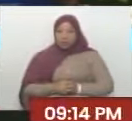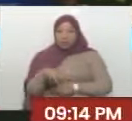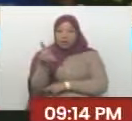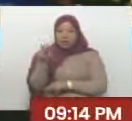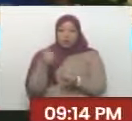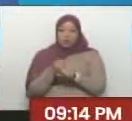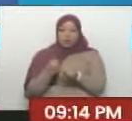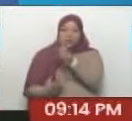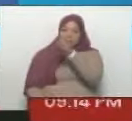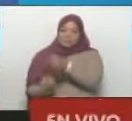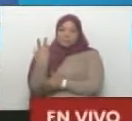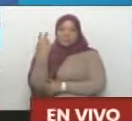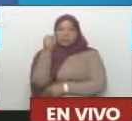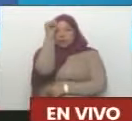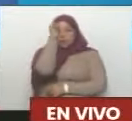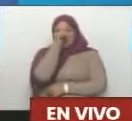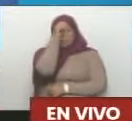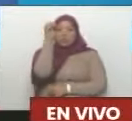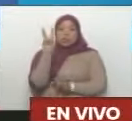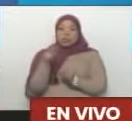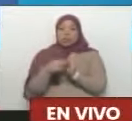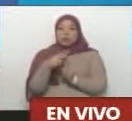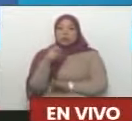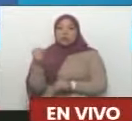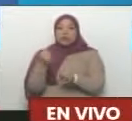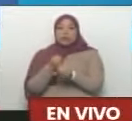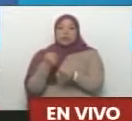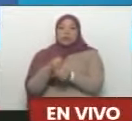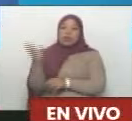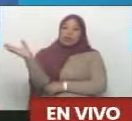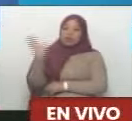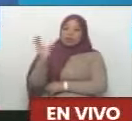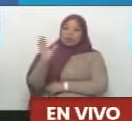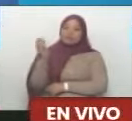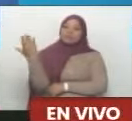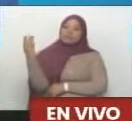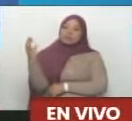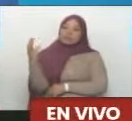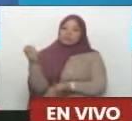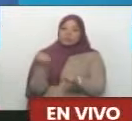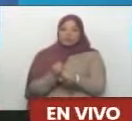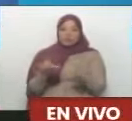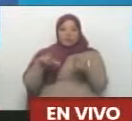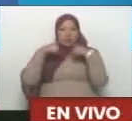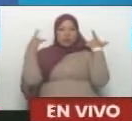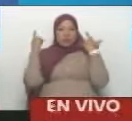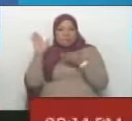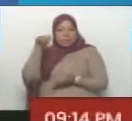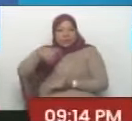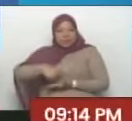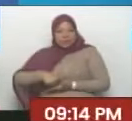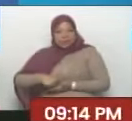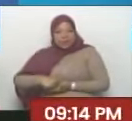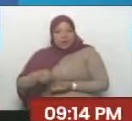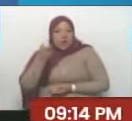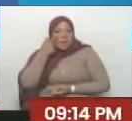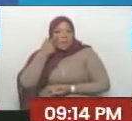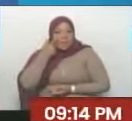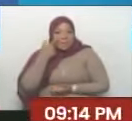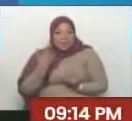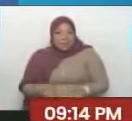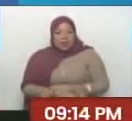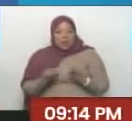Viernes 10 de mayo hasta el domingo 19 de mayo en la región capital, Caracas, La Guaira, Miranda. Ponerse las pilas, pues,